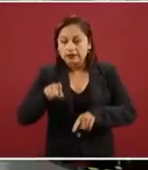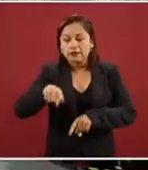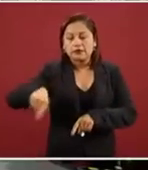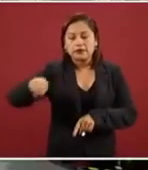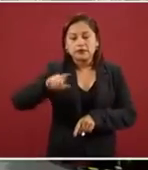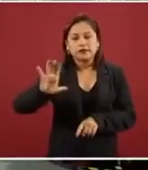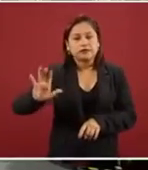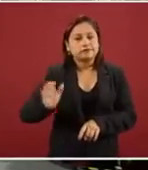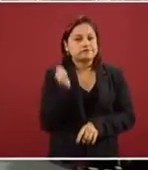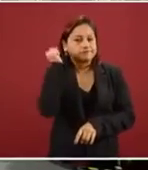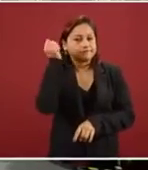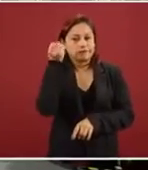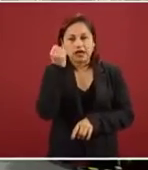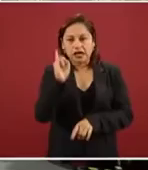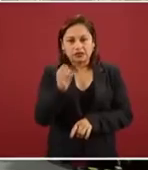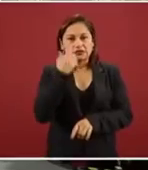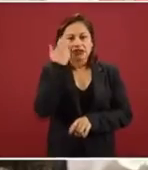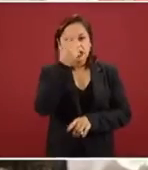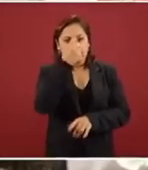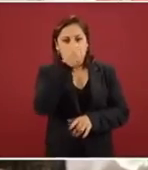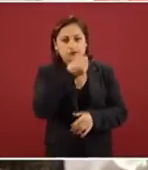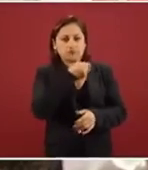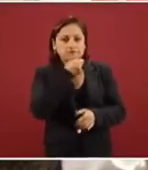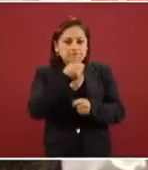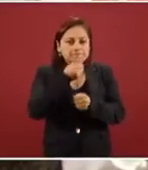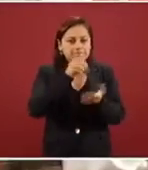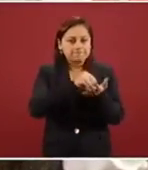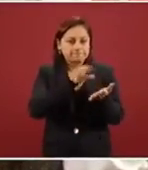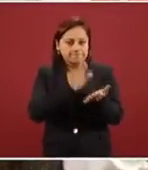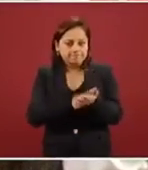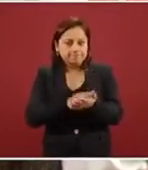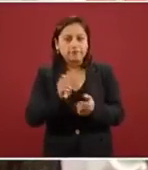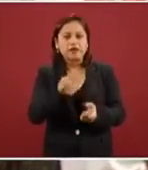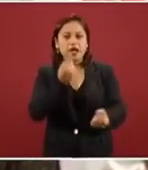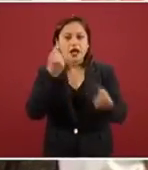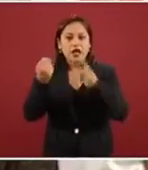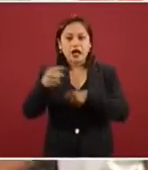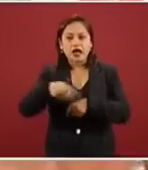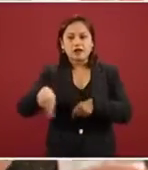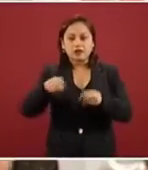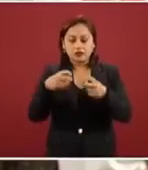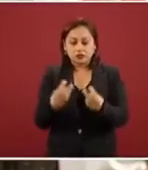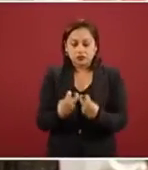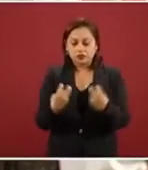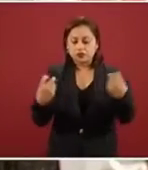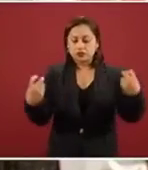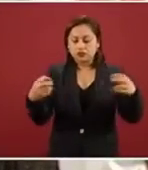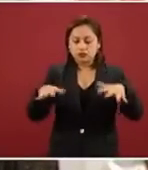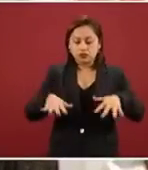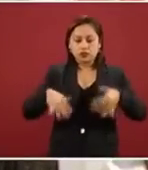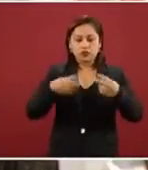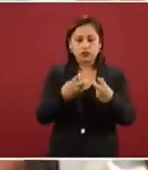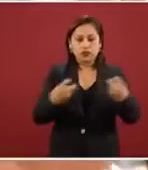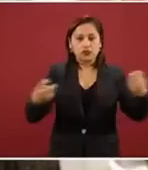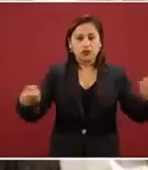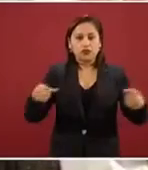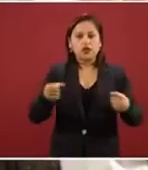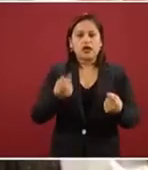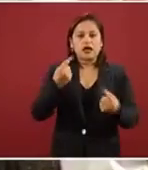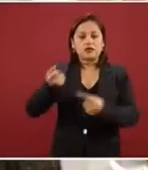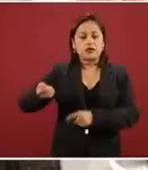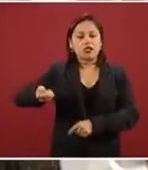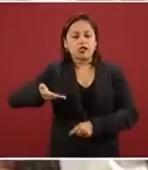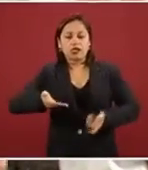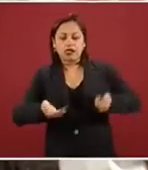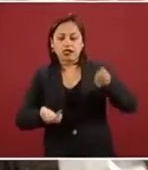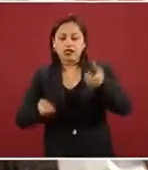se ha acusado que usted ha tenido predilectos de los que están en la primera fila de otorgarles la palabra? Muchos han alcanzado calificativos, adjetivos